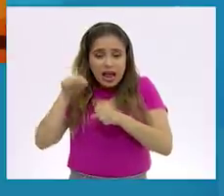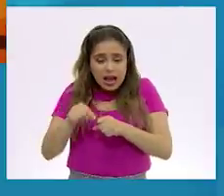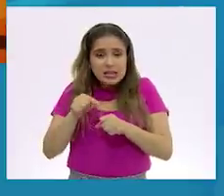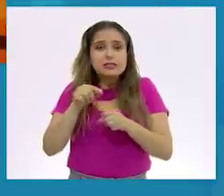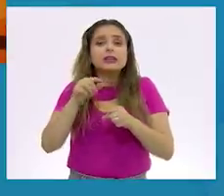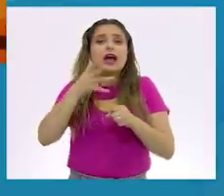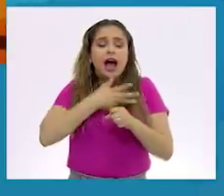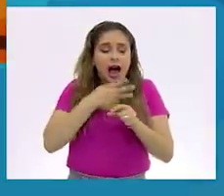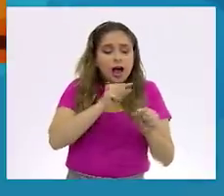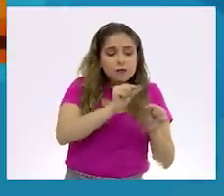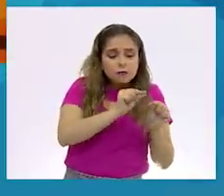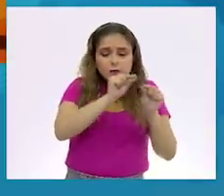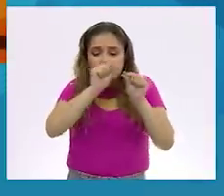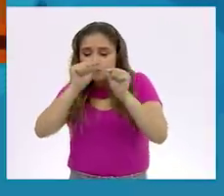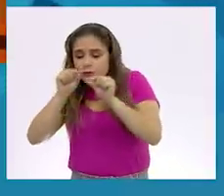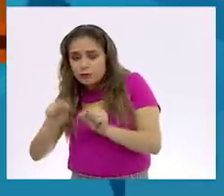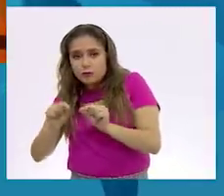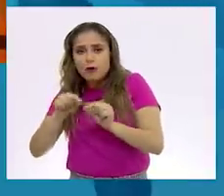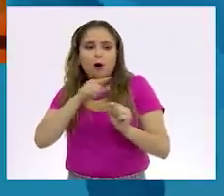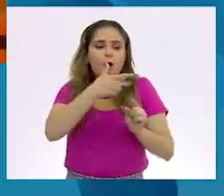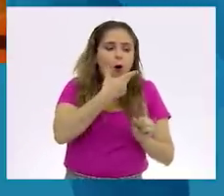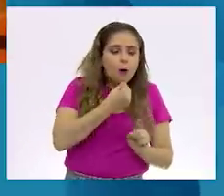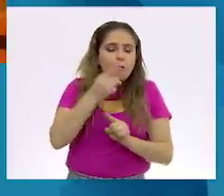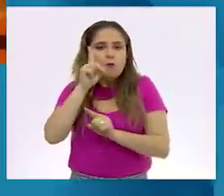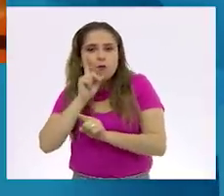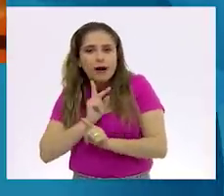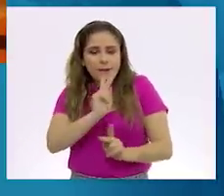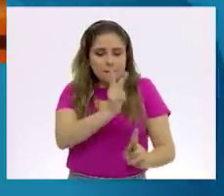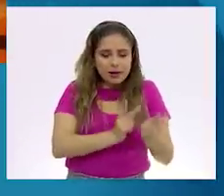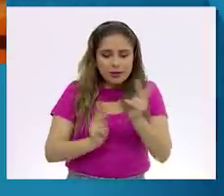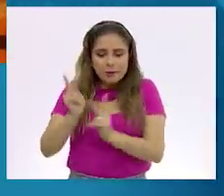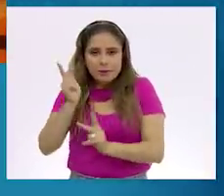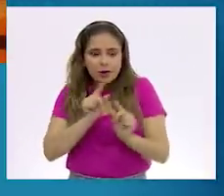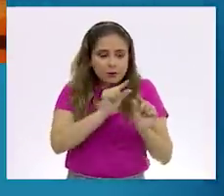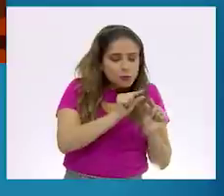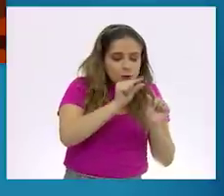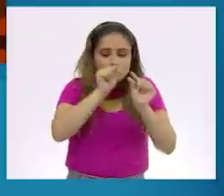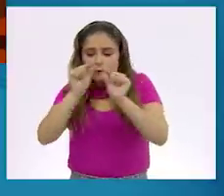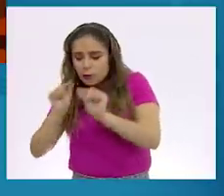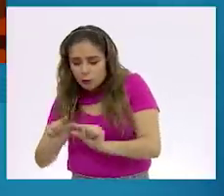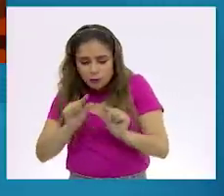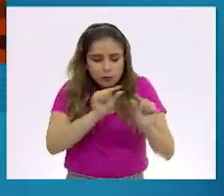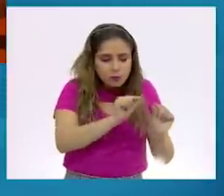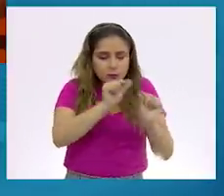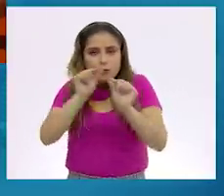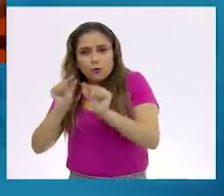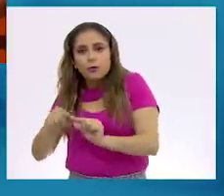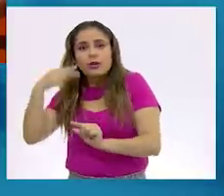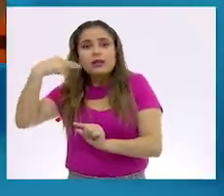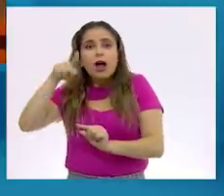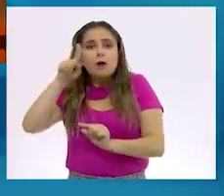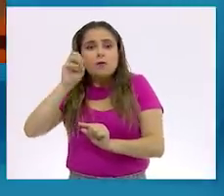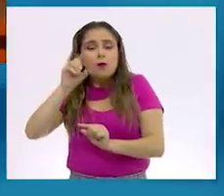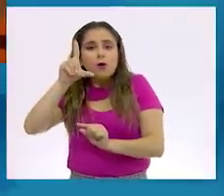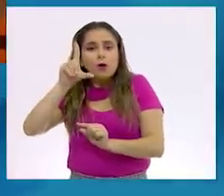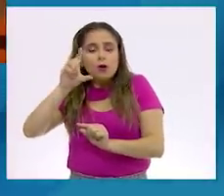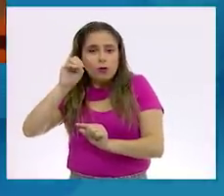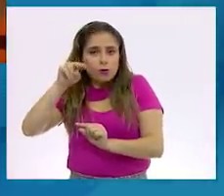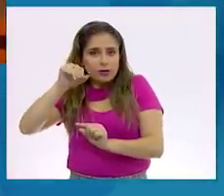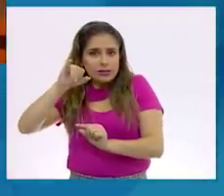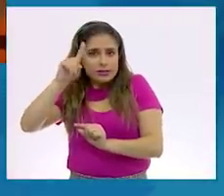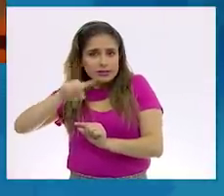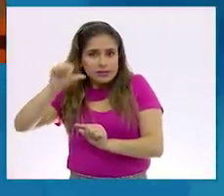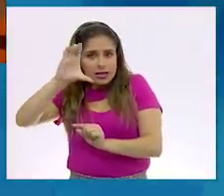vegetales masculinos a los femeninos. A este proceso se le llama polinización. Los animales pueden polinizar gracias a que